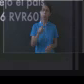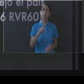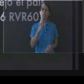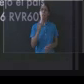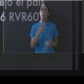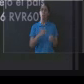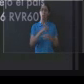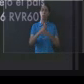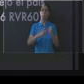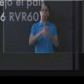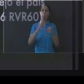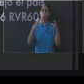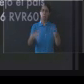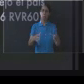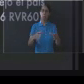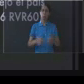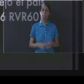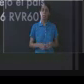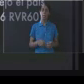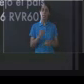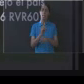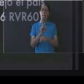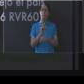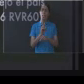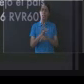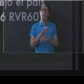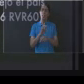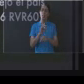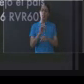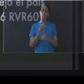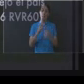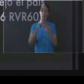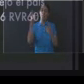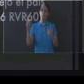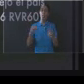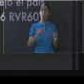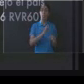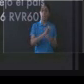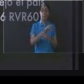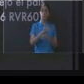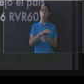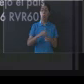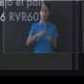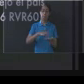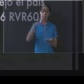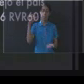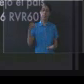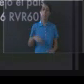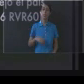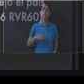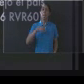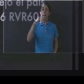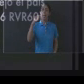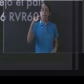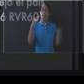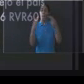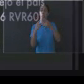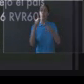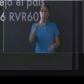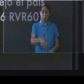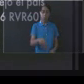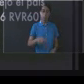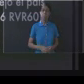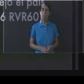sus tierras desde el día que dejó el país hasta ahora. Esta es la historia de una mujer que advertida por un